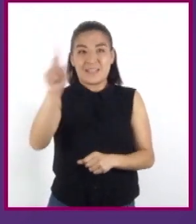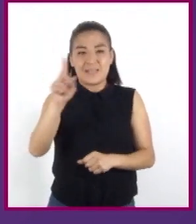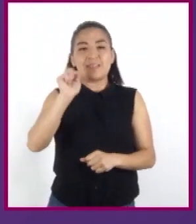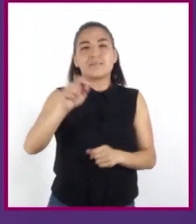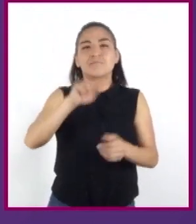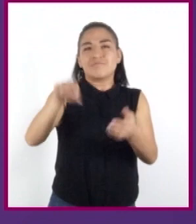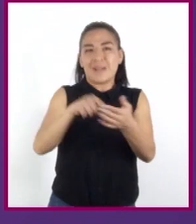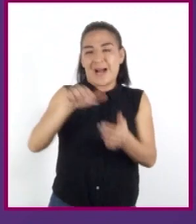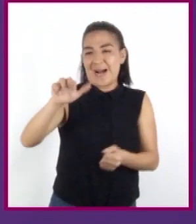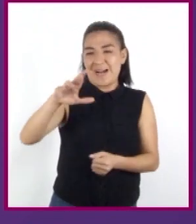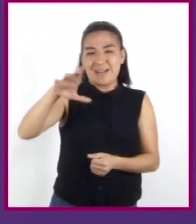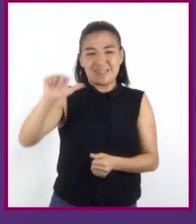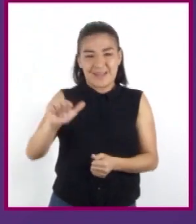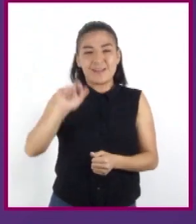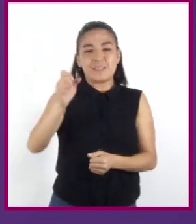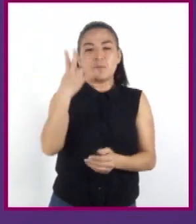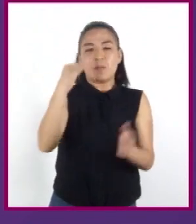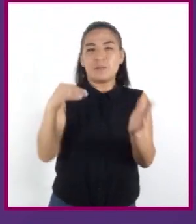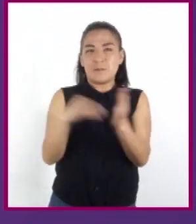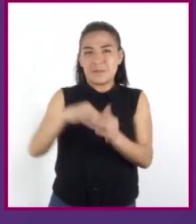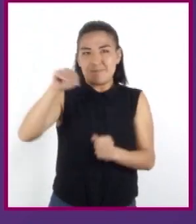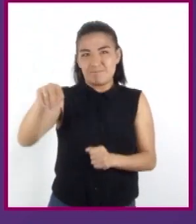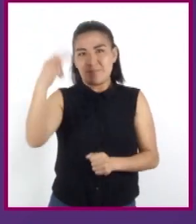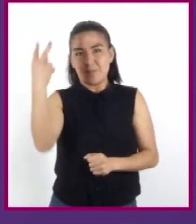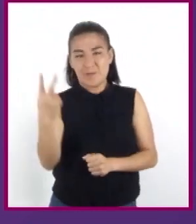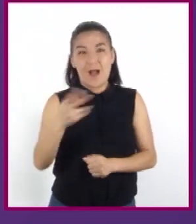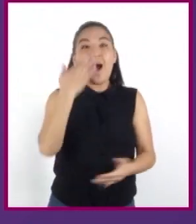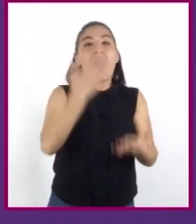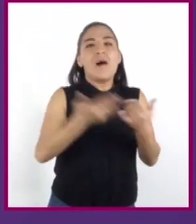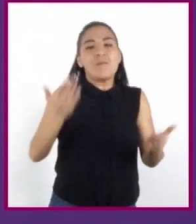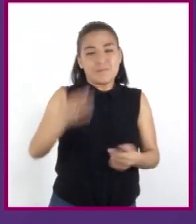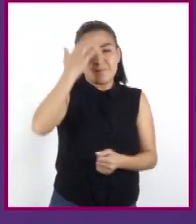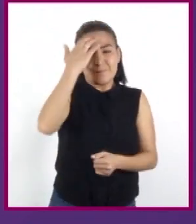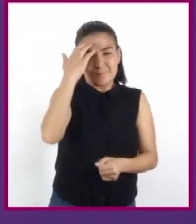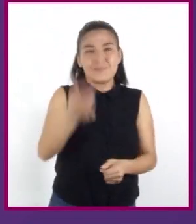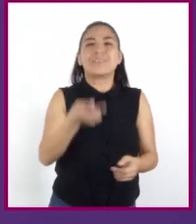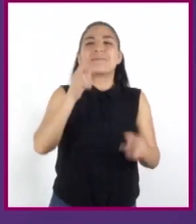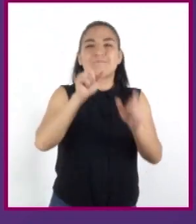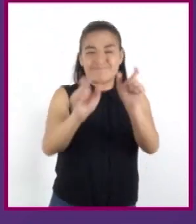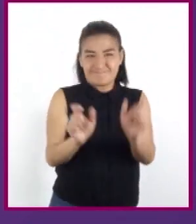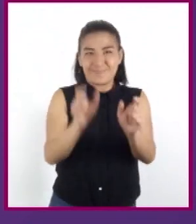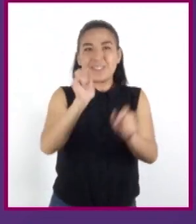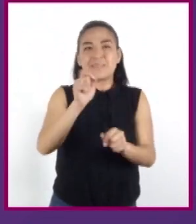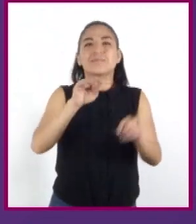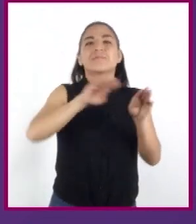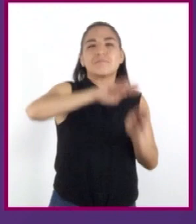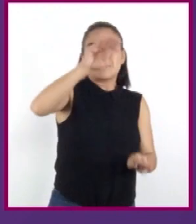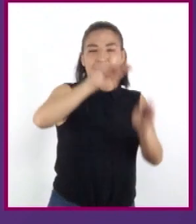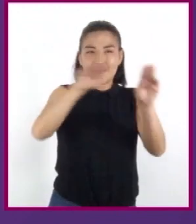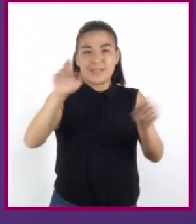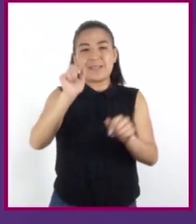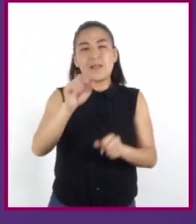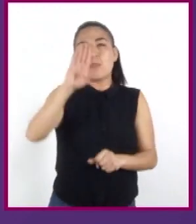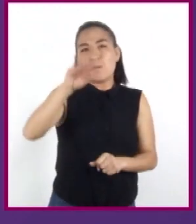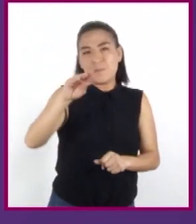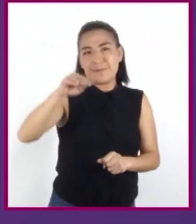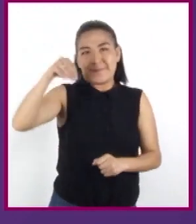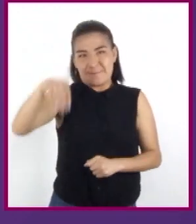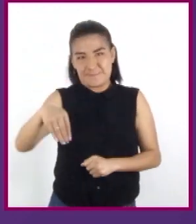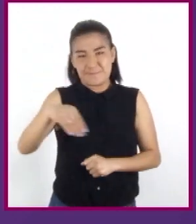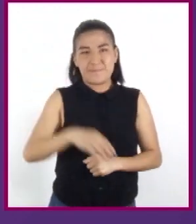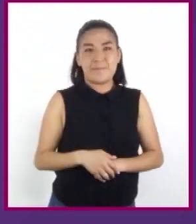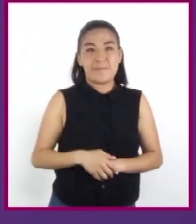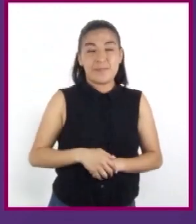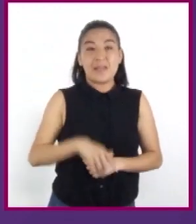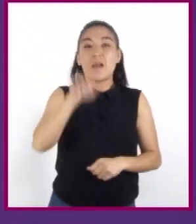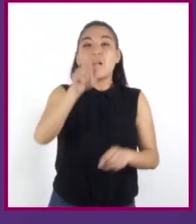de 4,000 metros cuadrados. Ahora conocemos este segmento, cuyas medidas es de 90 metros.